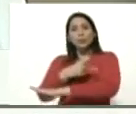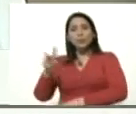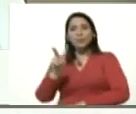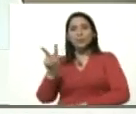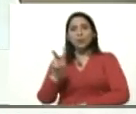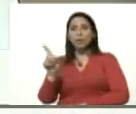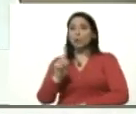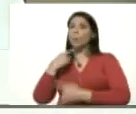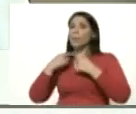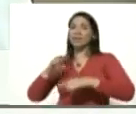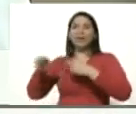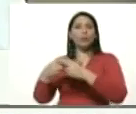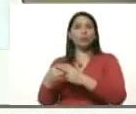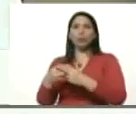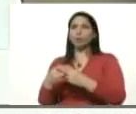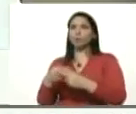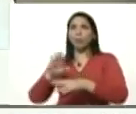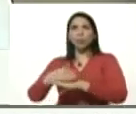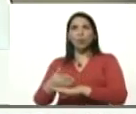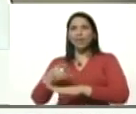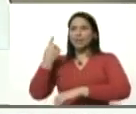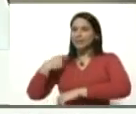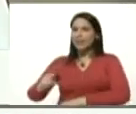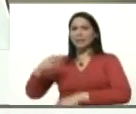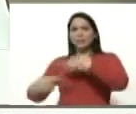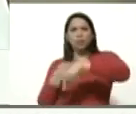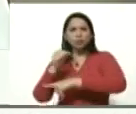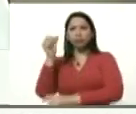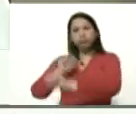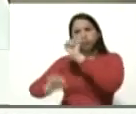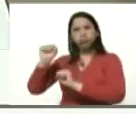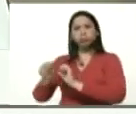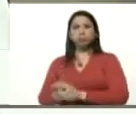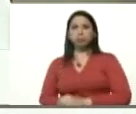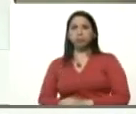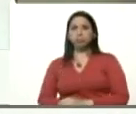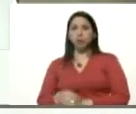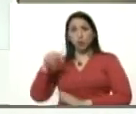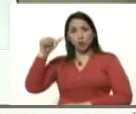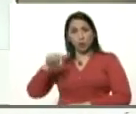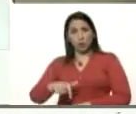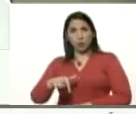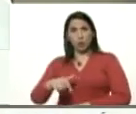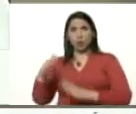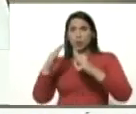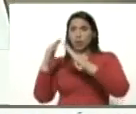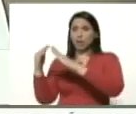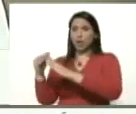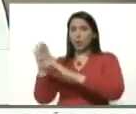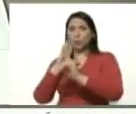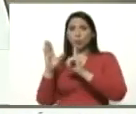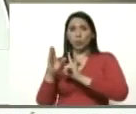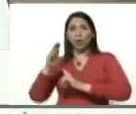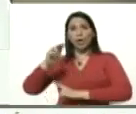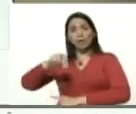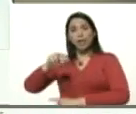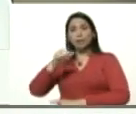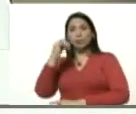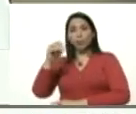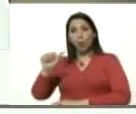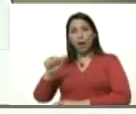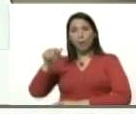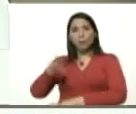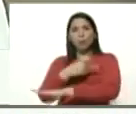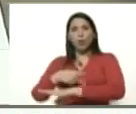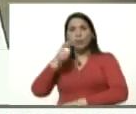venezolana no se perderá jamás porque tiene una revolución que la defiende. Y hoy, desde la Casona Cultural Aquiles Nasoa, los